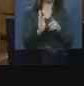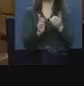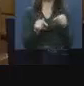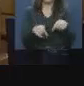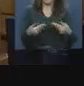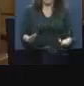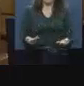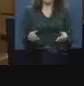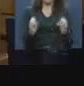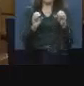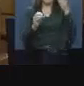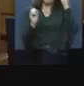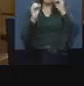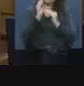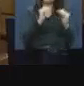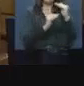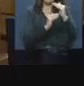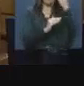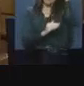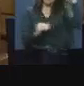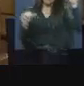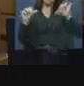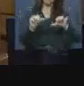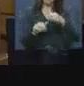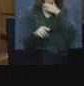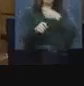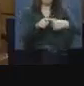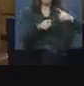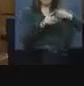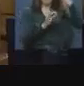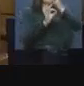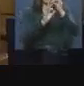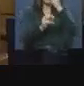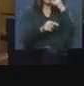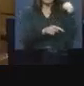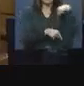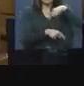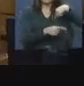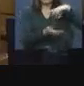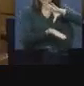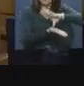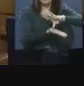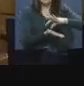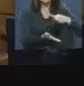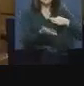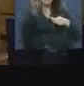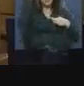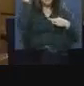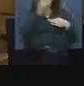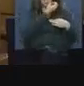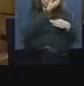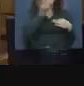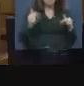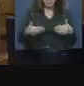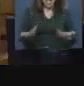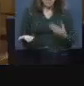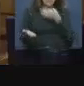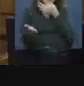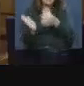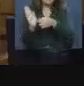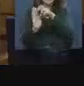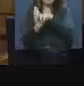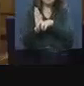educación superior con niveles de endeudamiento históricos en nuestro país. Pero la ciudadanía ha hablado en años anteriores y ahora habla en este